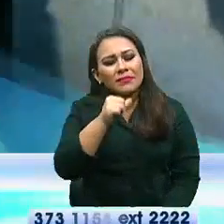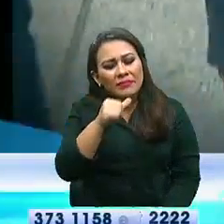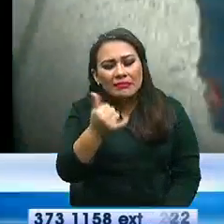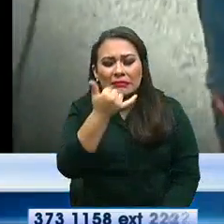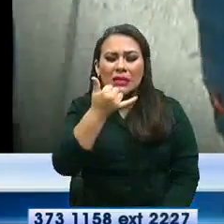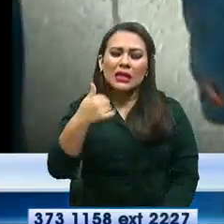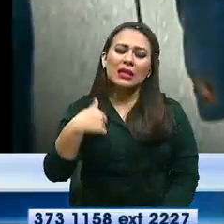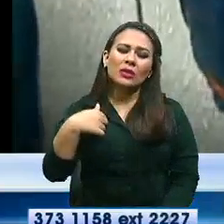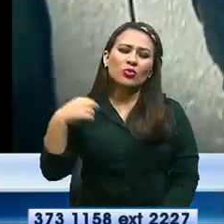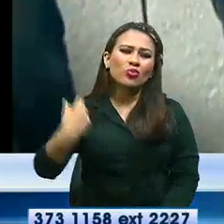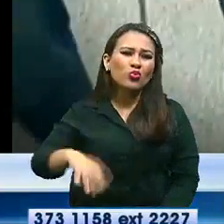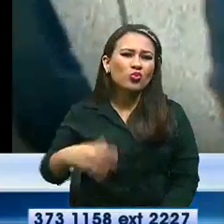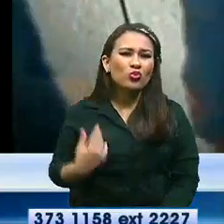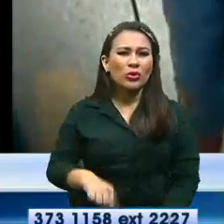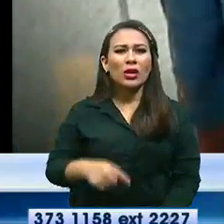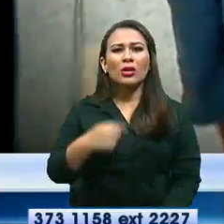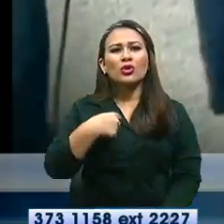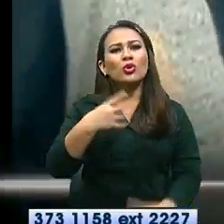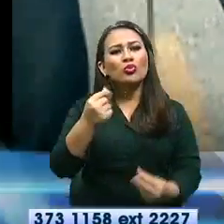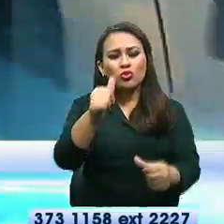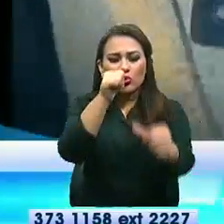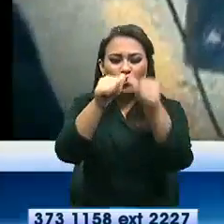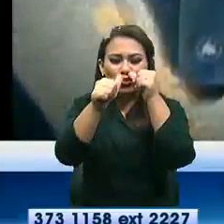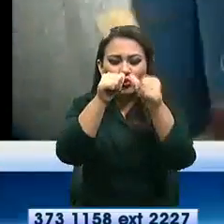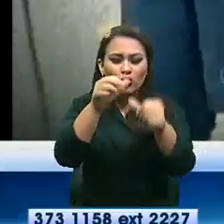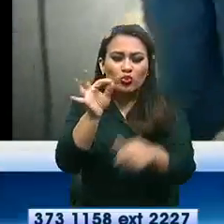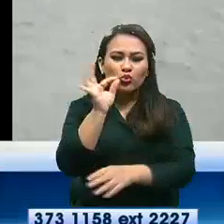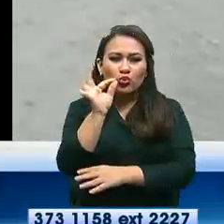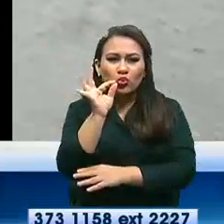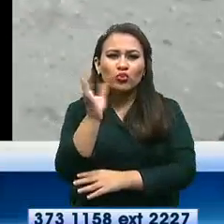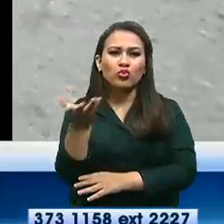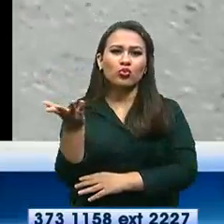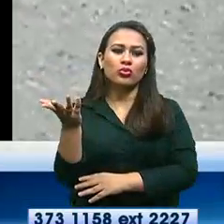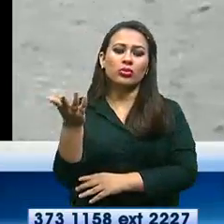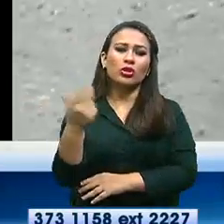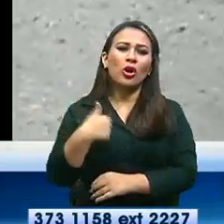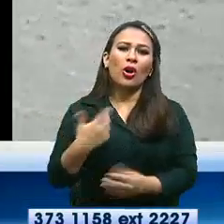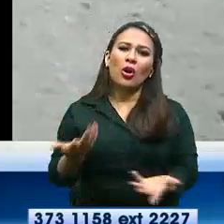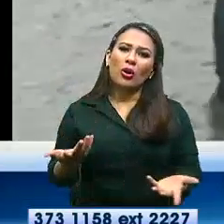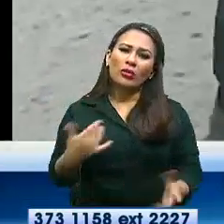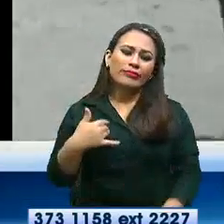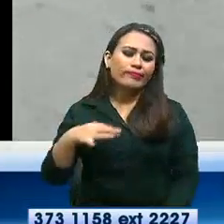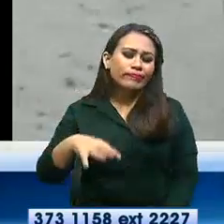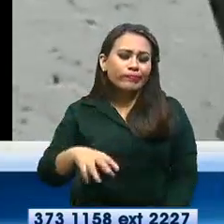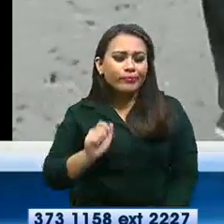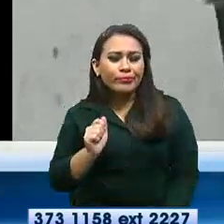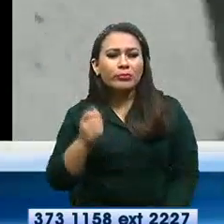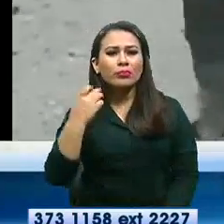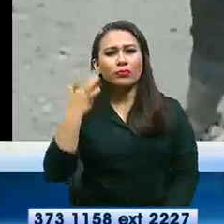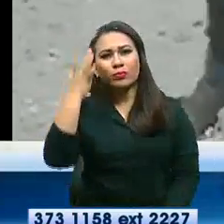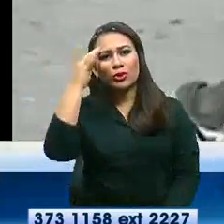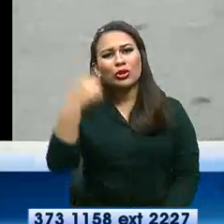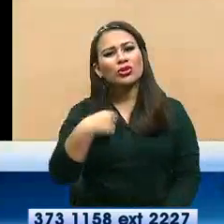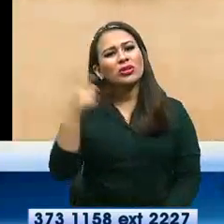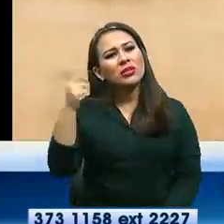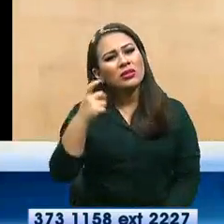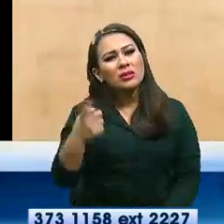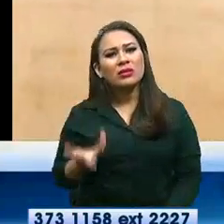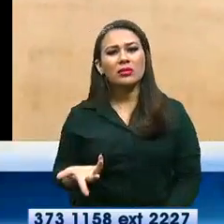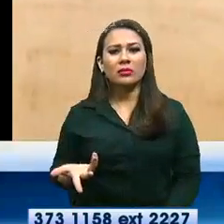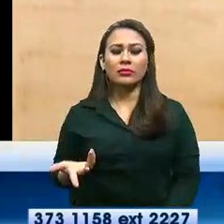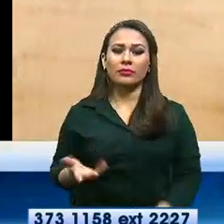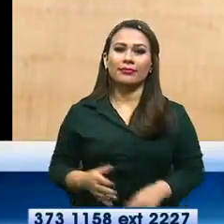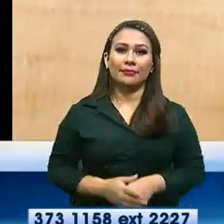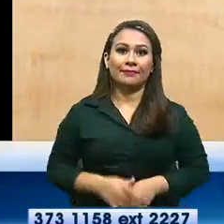Es que yo, la verdad, yo soy consumidor, yo consumo, ¿sí me entiende? A veces uno no quiere, pero el vicio lo obliga, ¿sí me entiende? Los